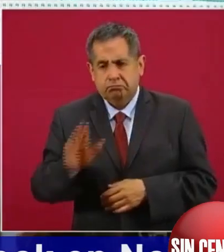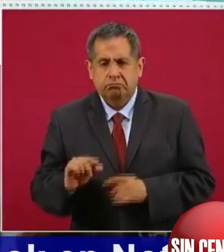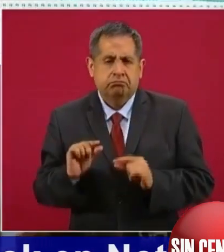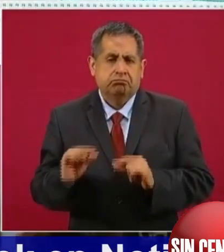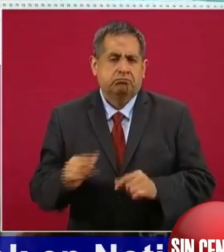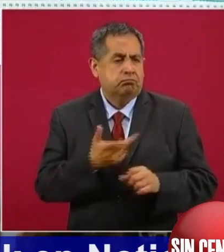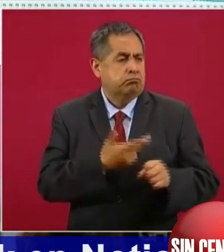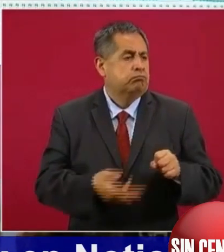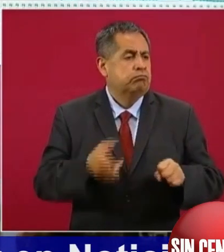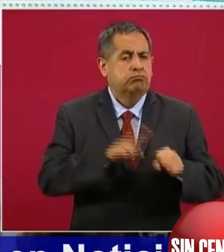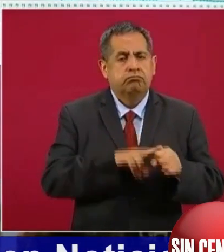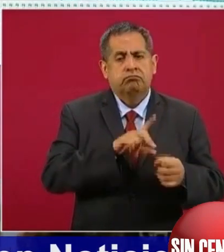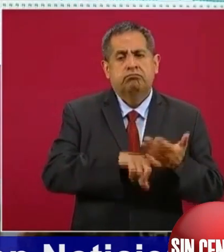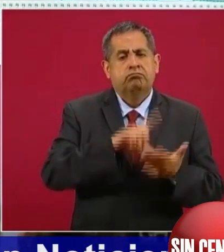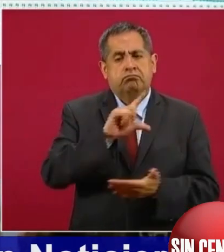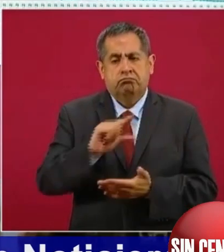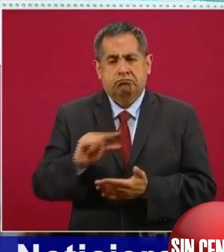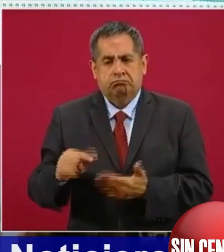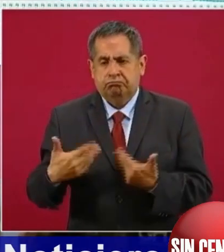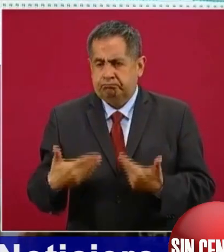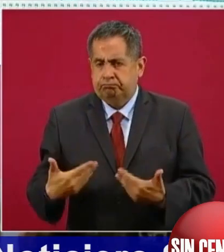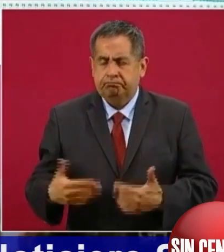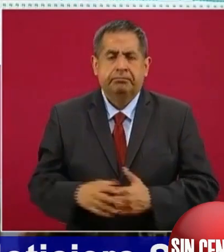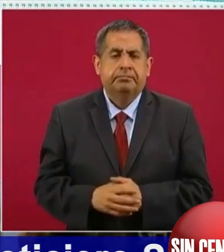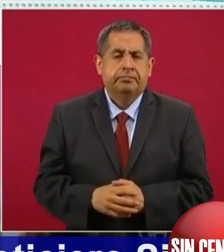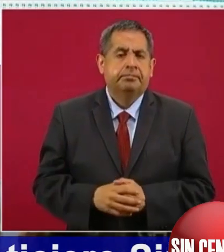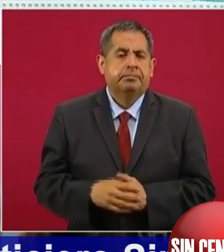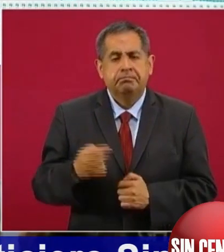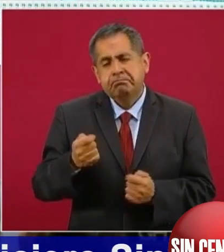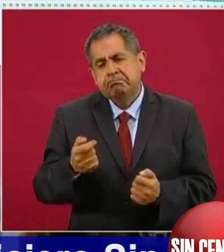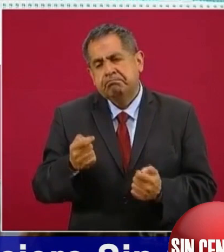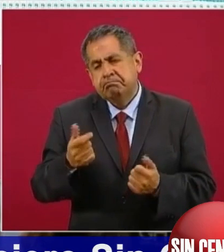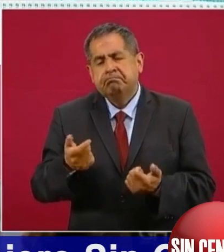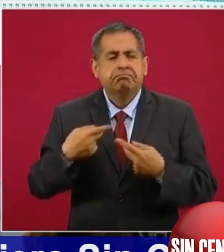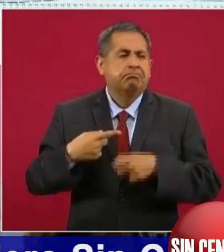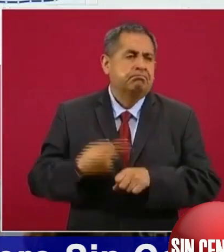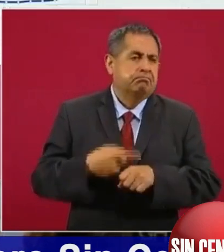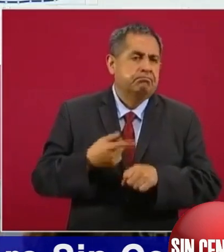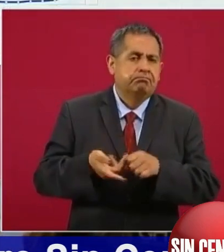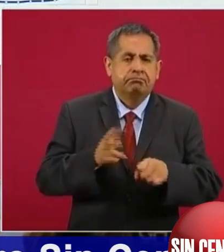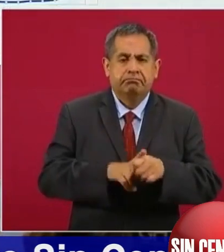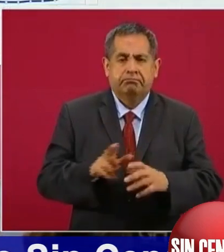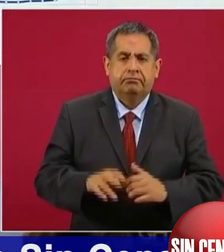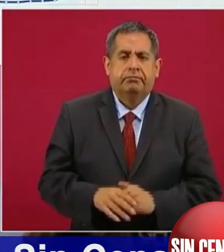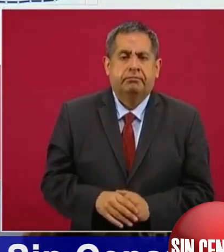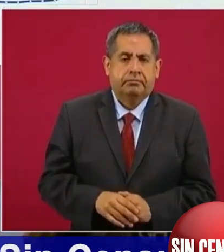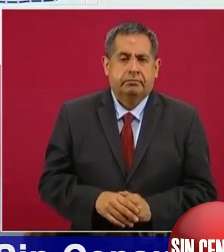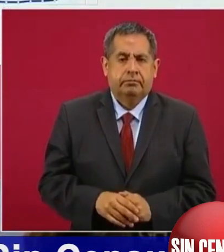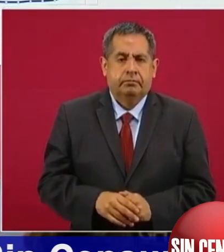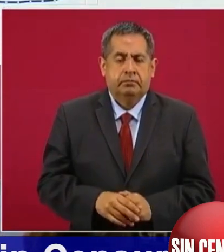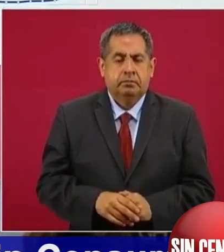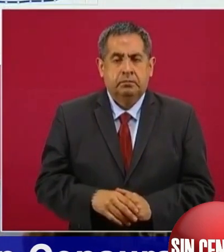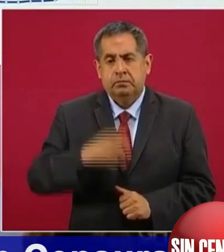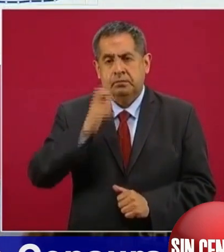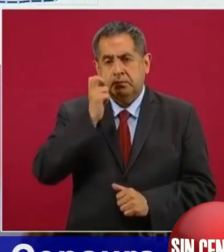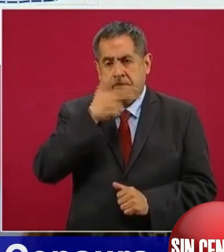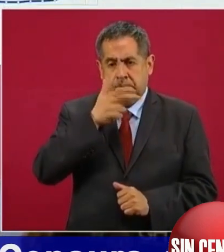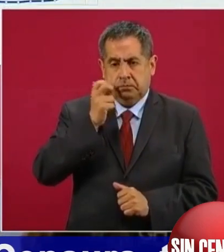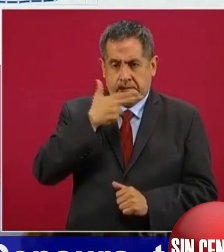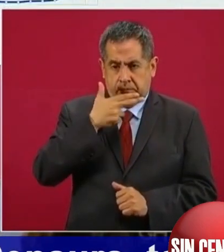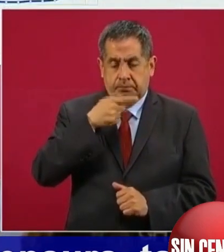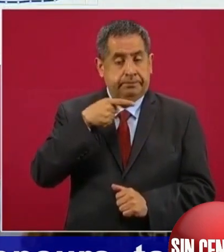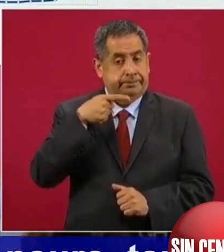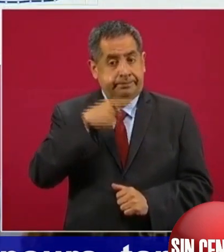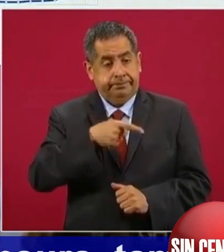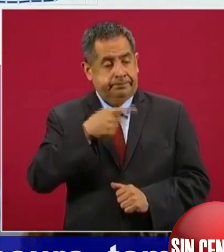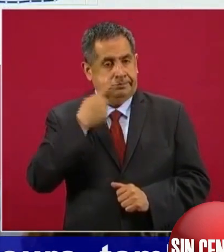la hospitalización desciende consistentemente, mínima ocupación hospitalaria. La siguiente. Chihuahua. Chihuahua fue el